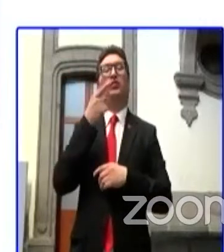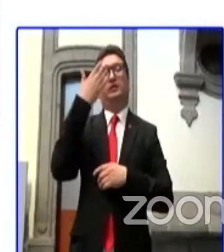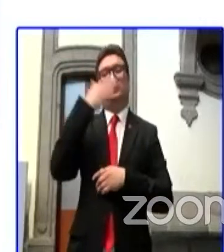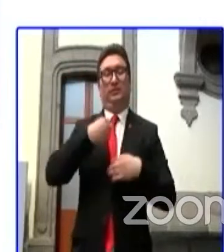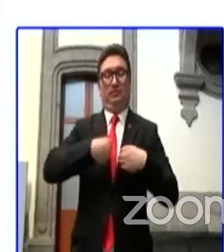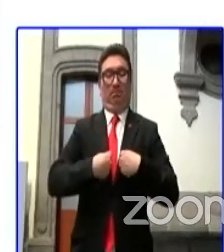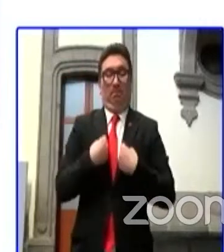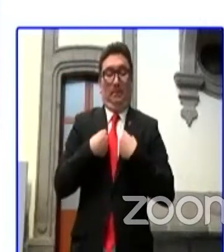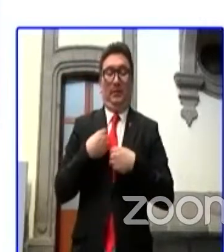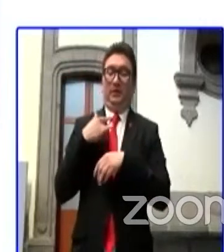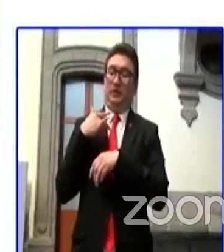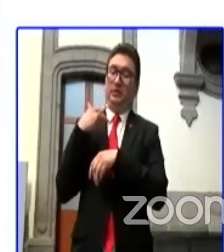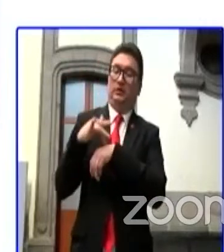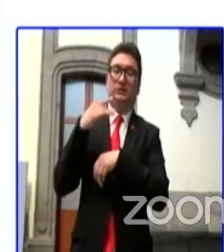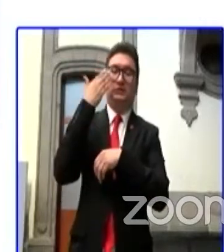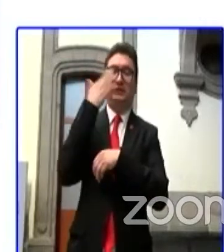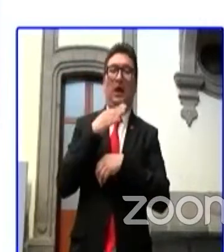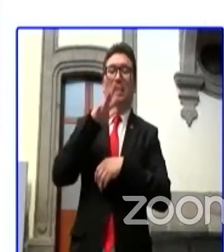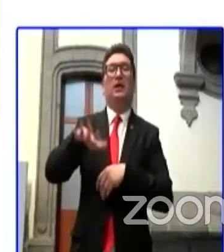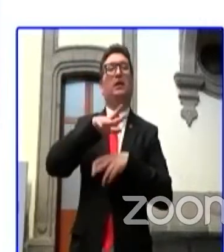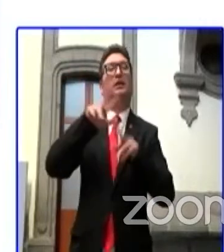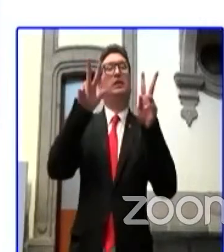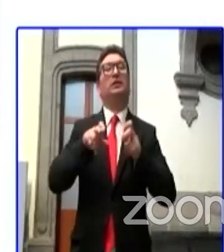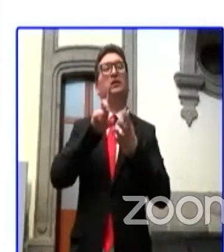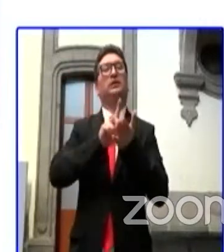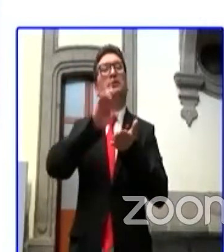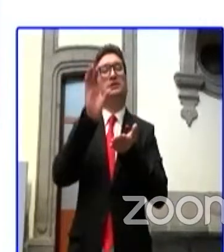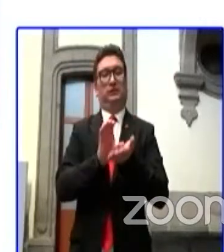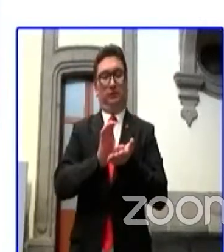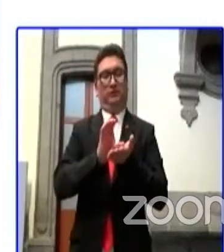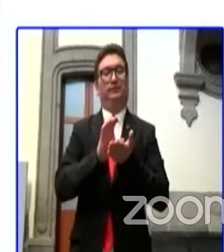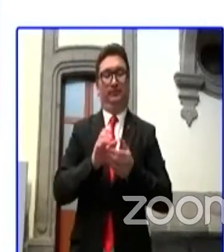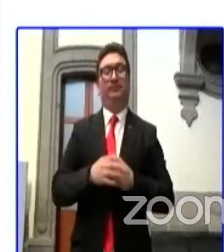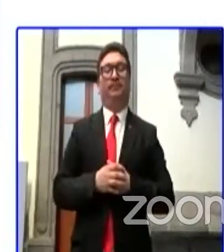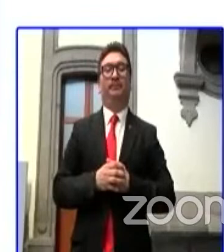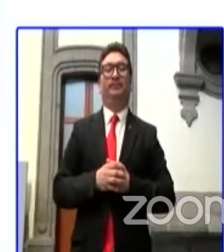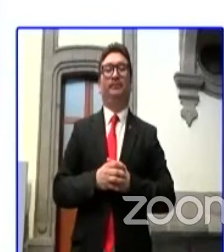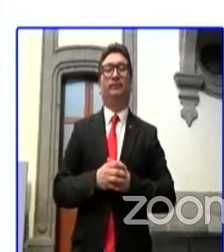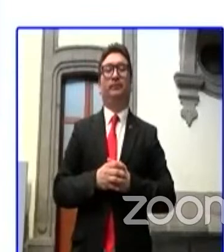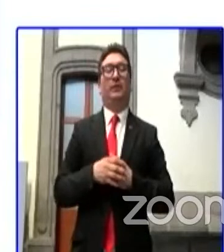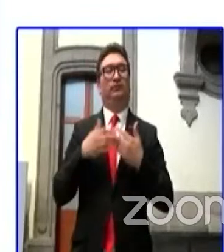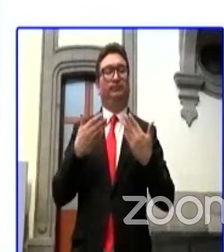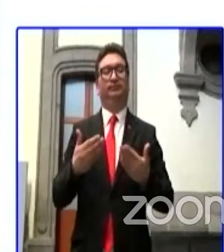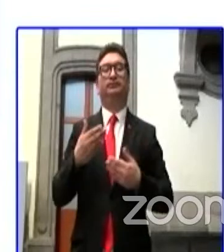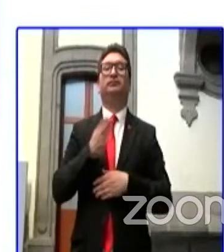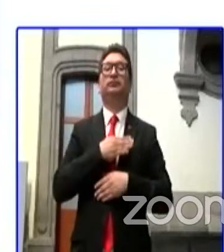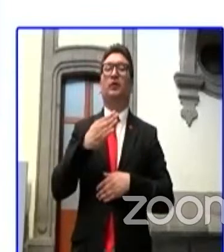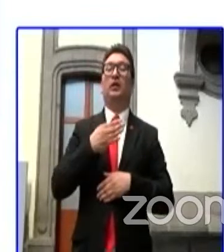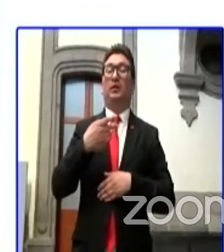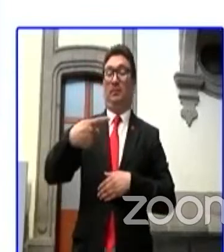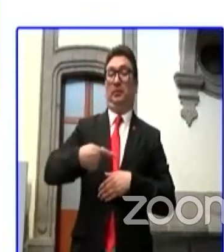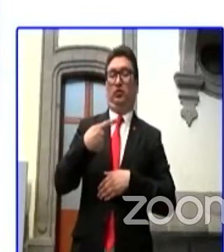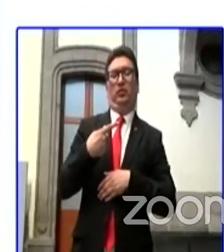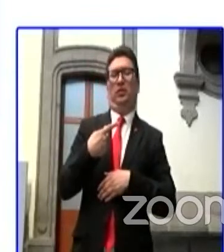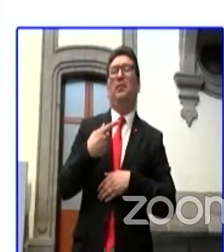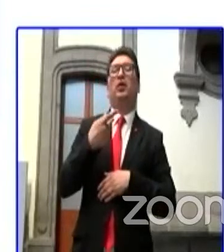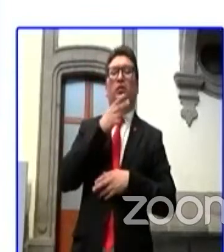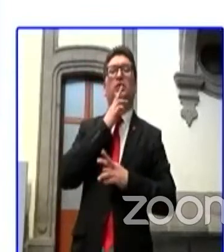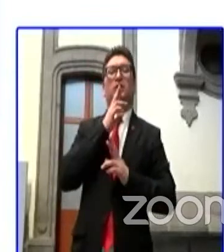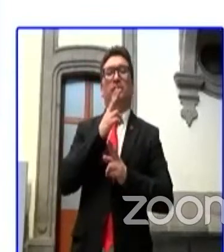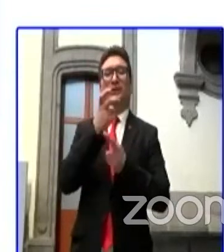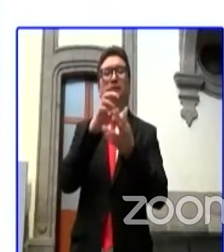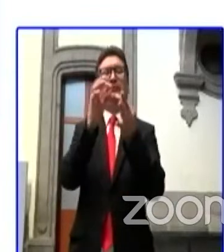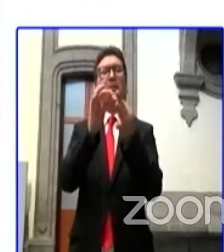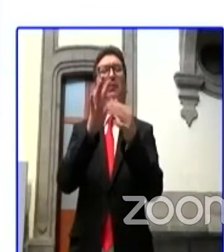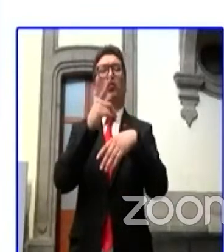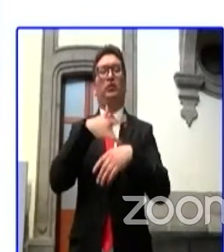lo que la persona o los usuarios están buscando, es algo diferente. Bueno, aunque no es la pregunta, me gustaría compartir, porque es de gran orgullo